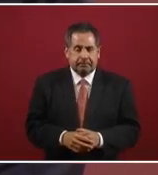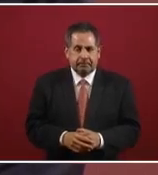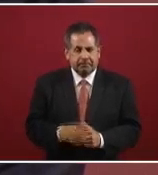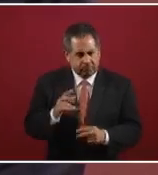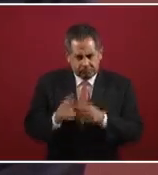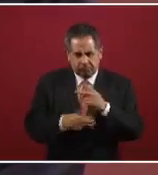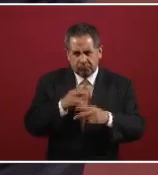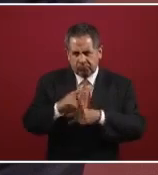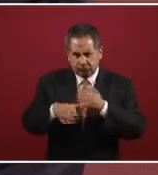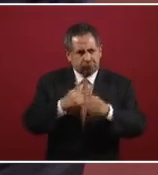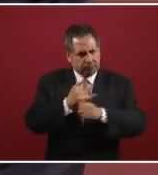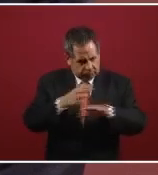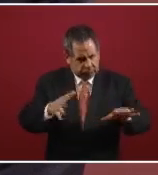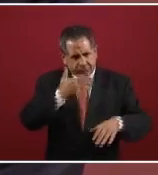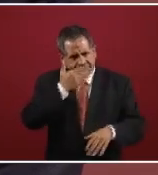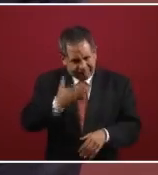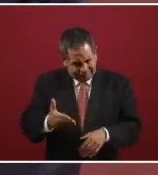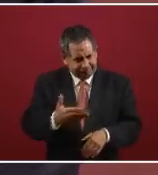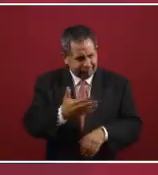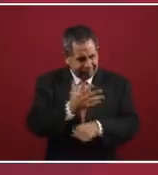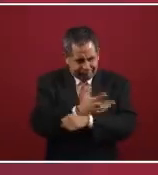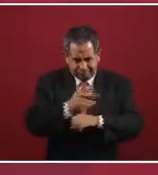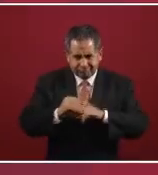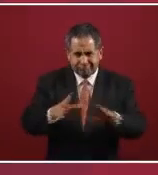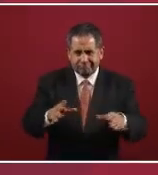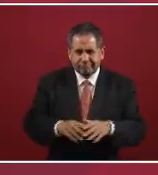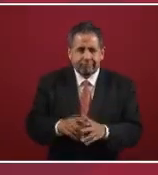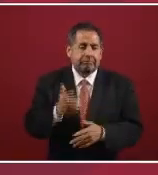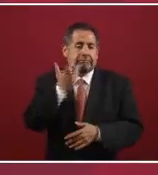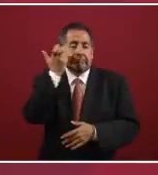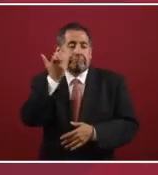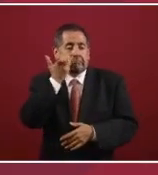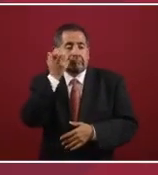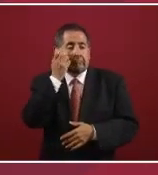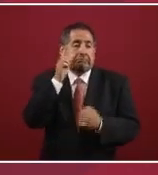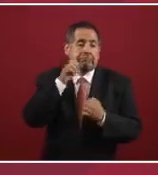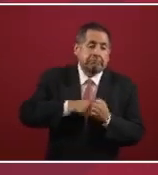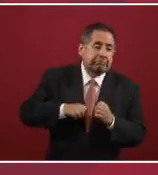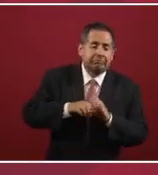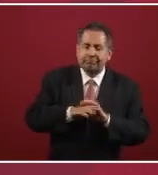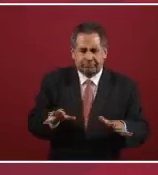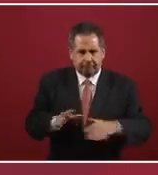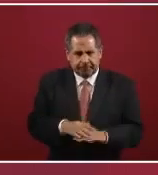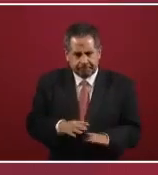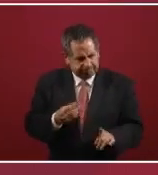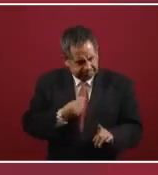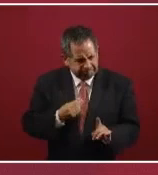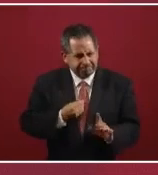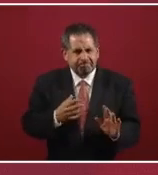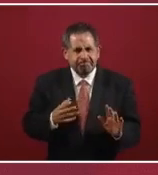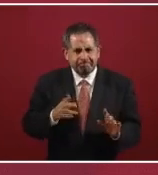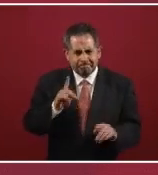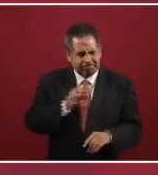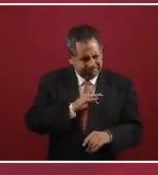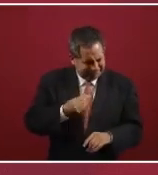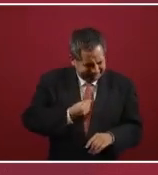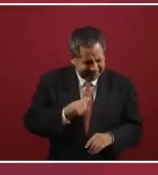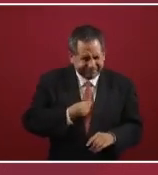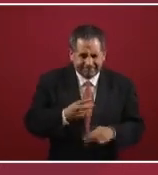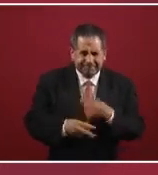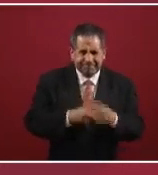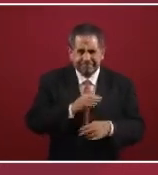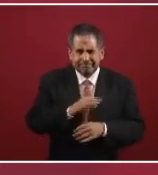vamos a informar bien o sea nada de chantajes y hay que aguantar un poco también